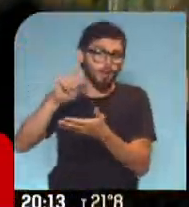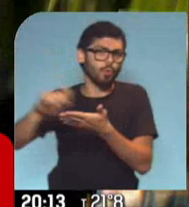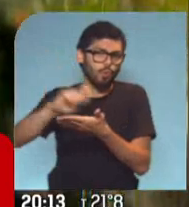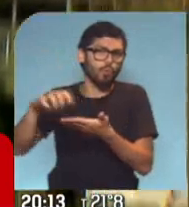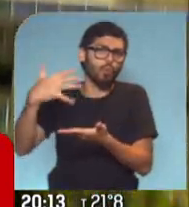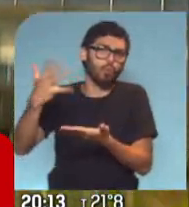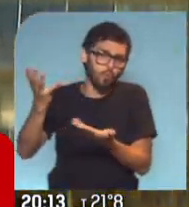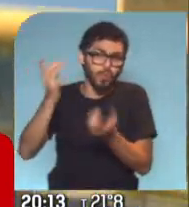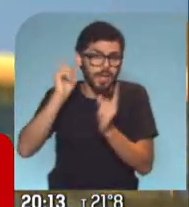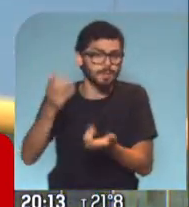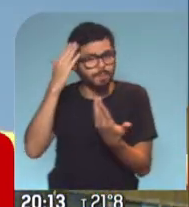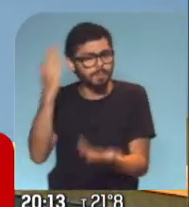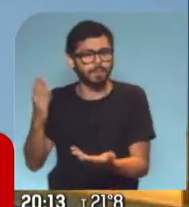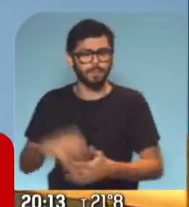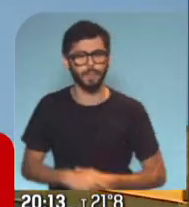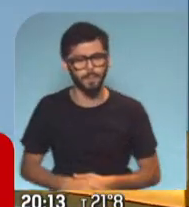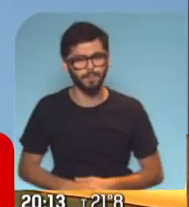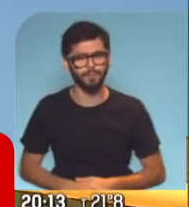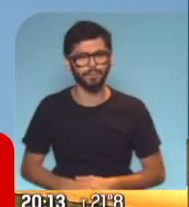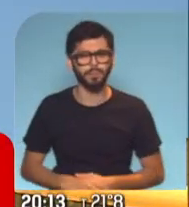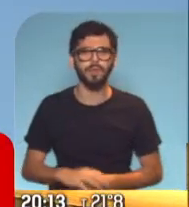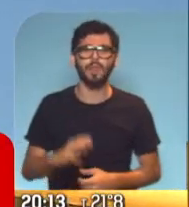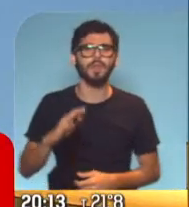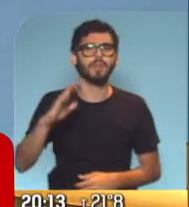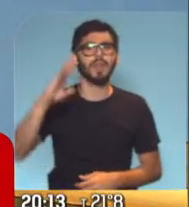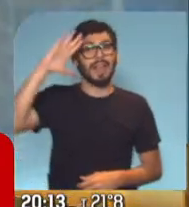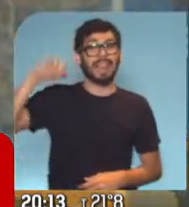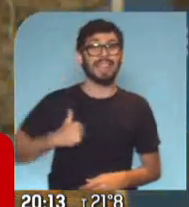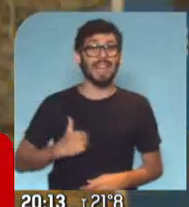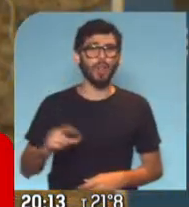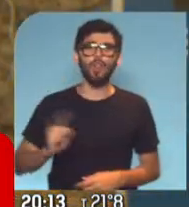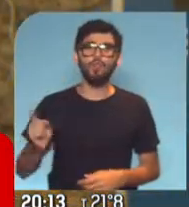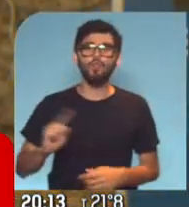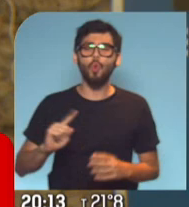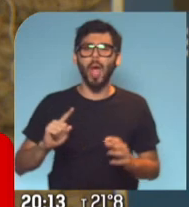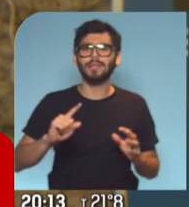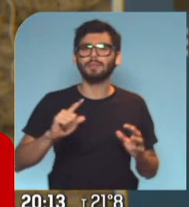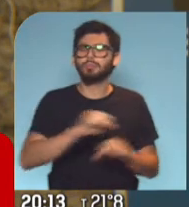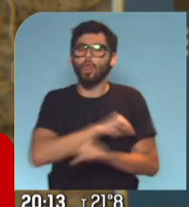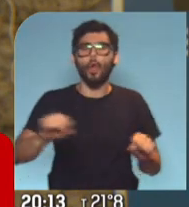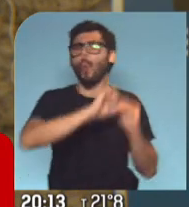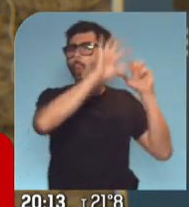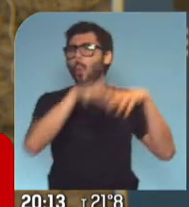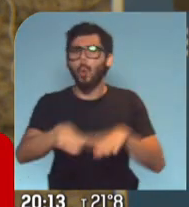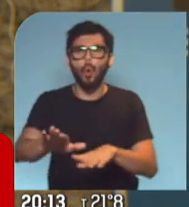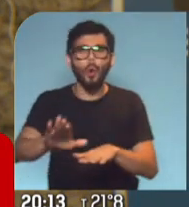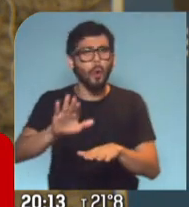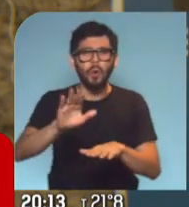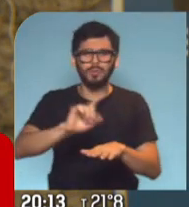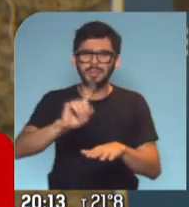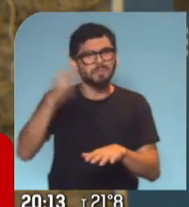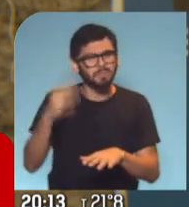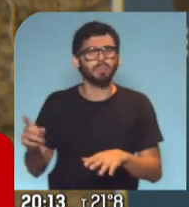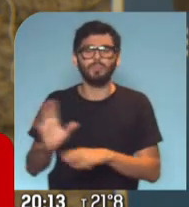fundamentalmente. La dictadura no fue un tsunami, no fue un terremoto, fue un cáncer. Es decir,